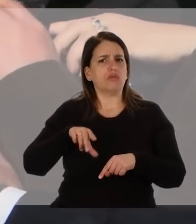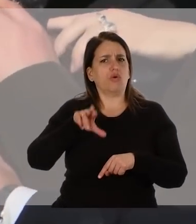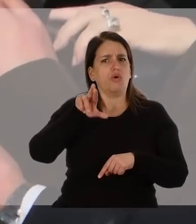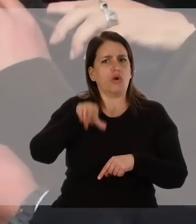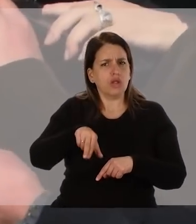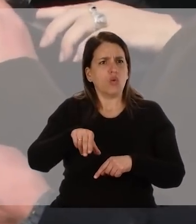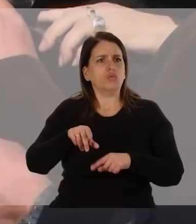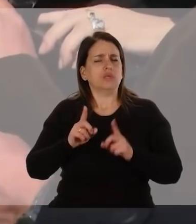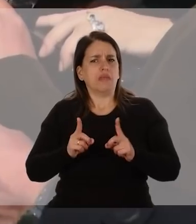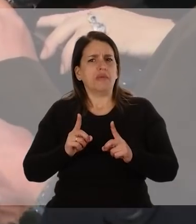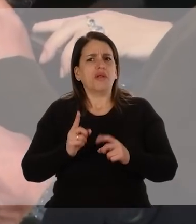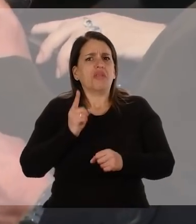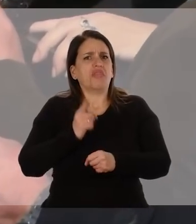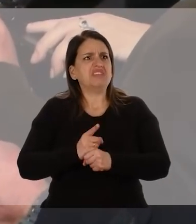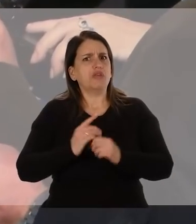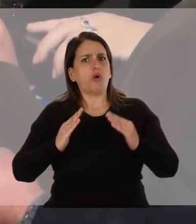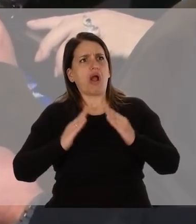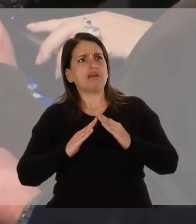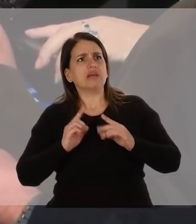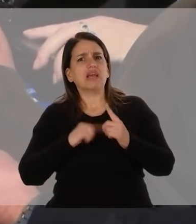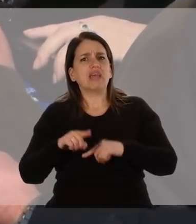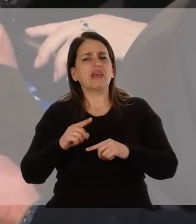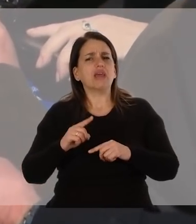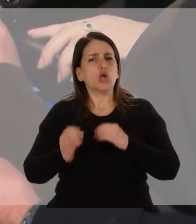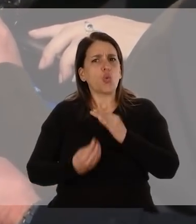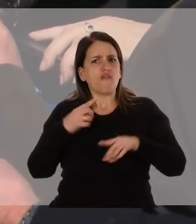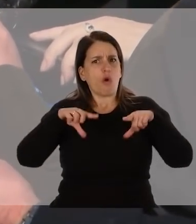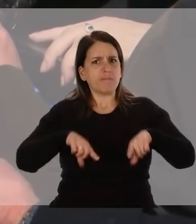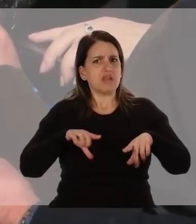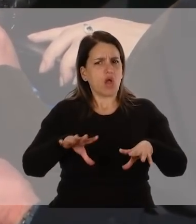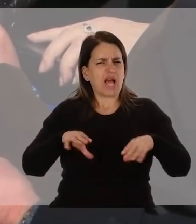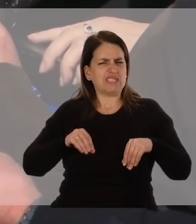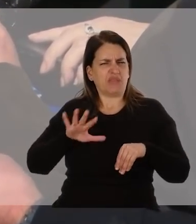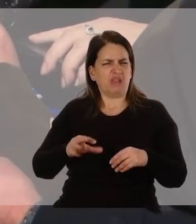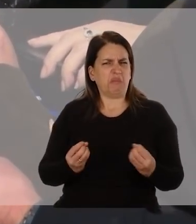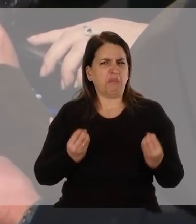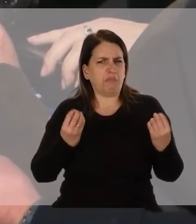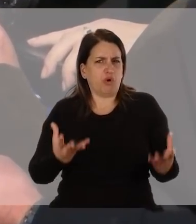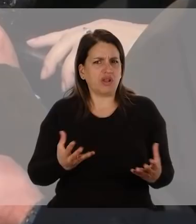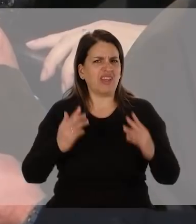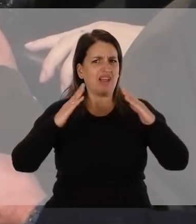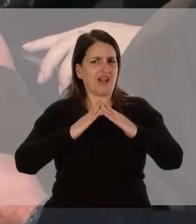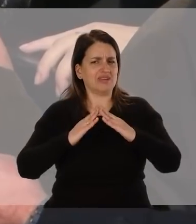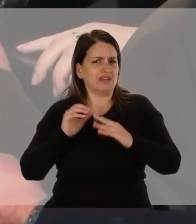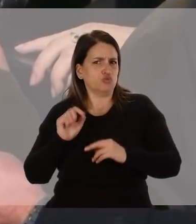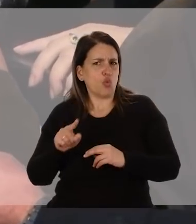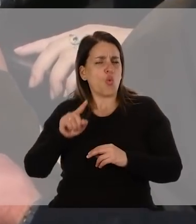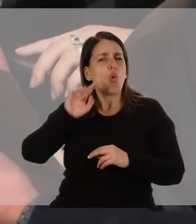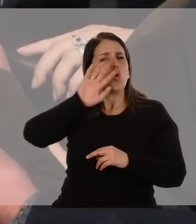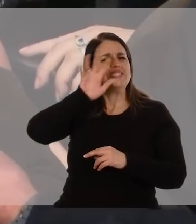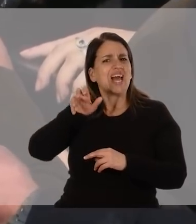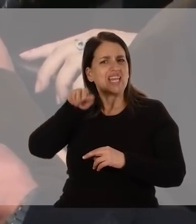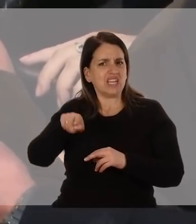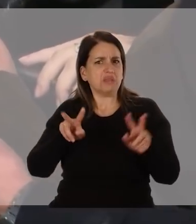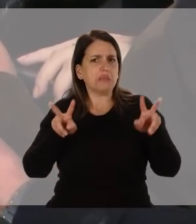en la Casa de Sanguinetti se decidió que Tabaré Viera asumiera el cargo del Ministerio de Turismo. ¿Por qué tomó tanto protagonismo